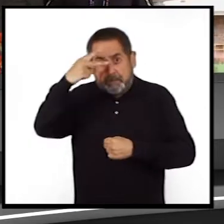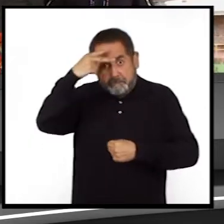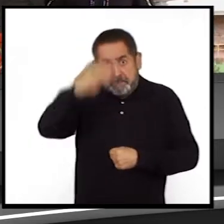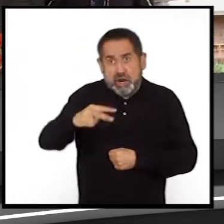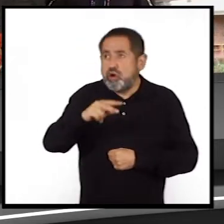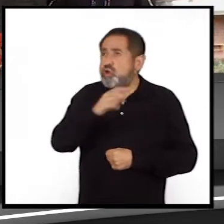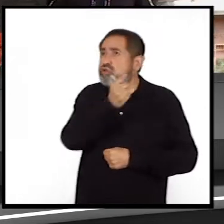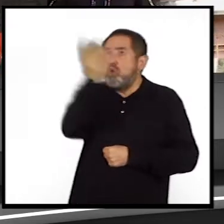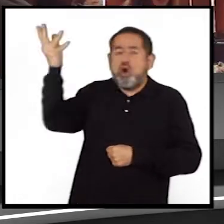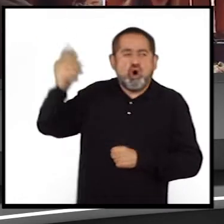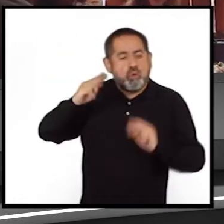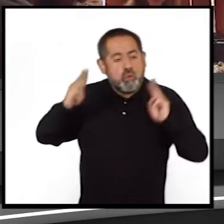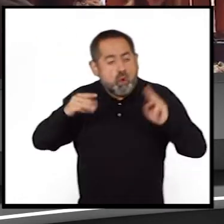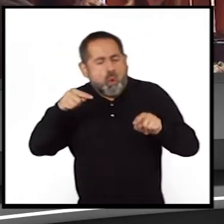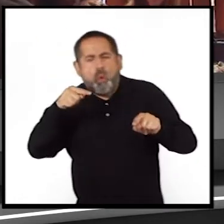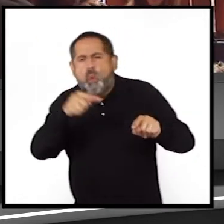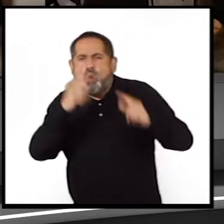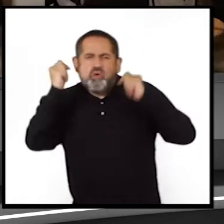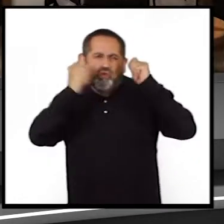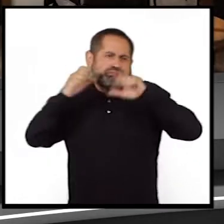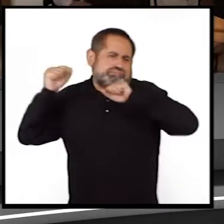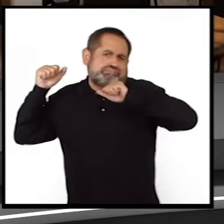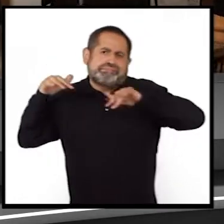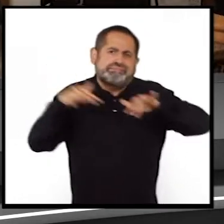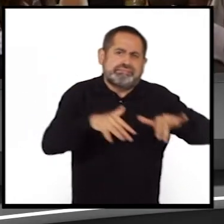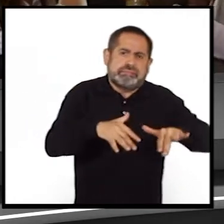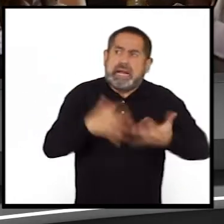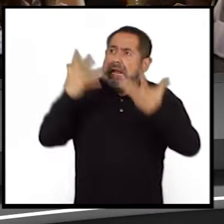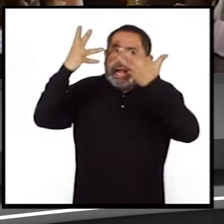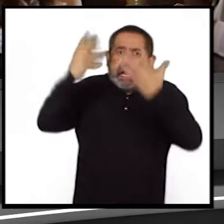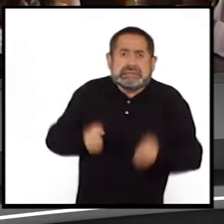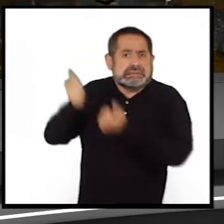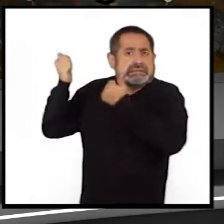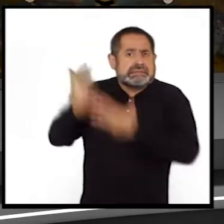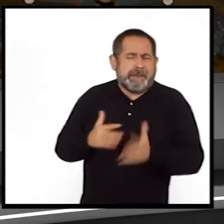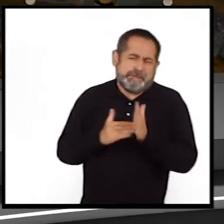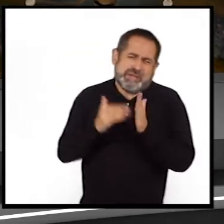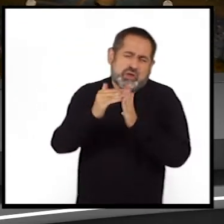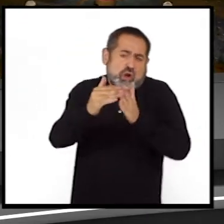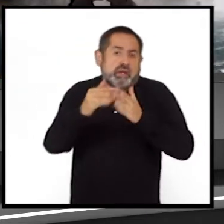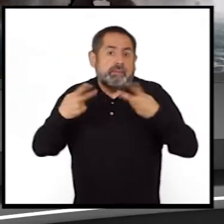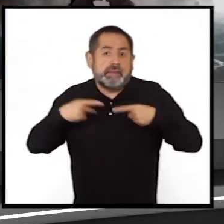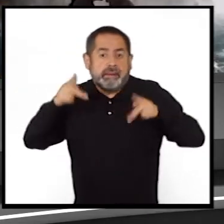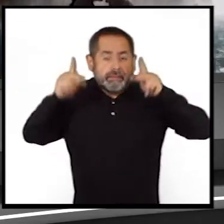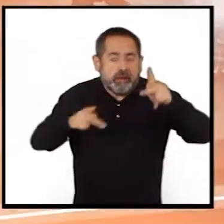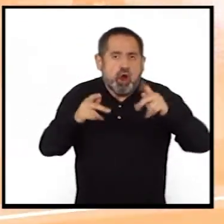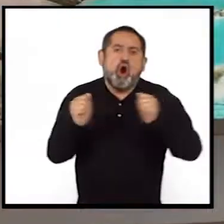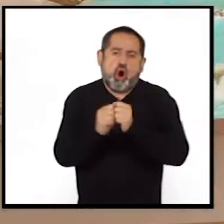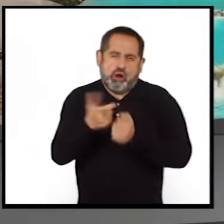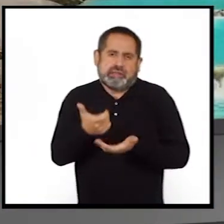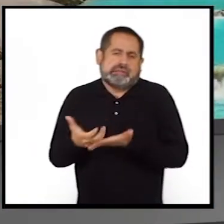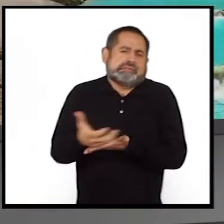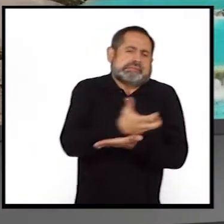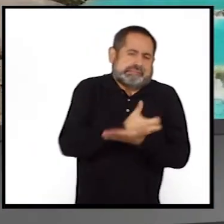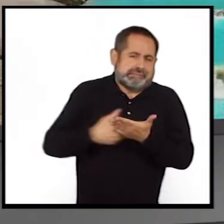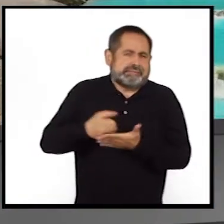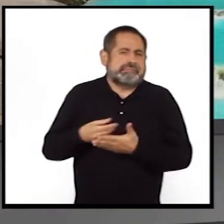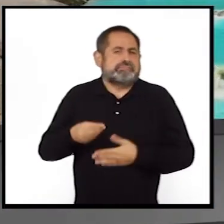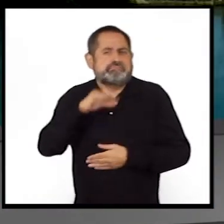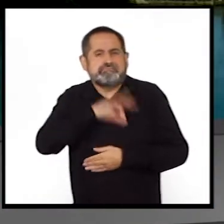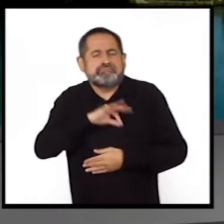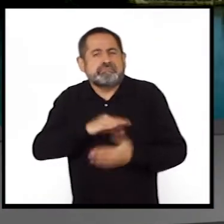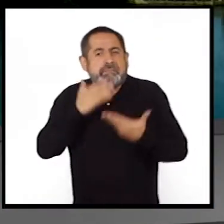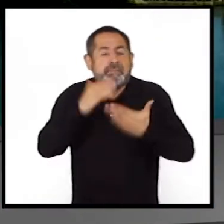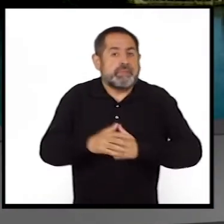una potencia turística, que provoca la llegada de millones de turistas y millones de divisas. Pongamos a